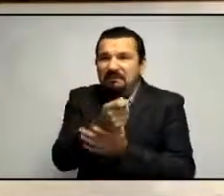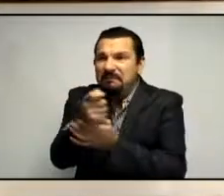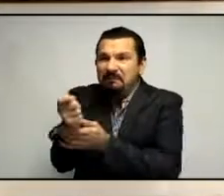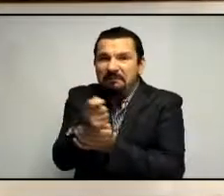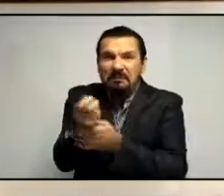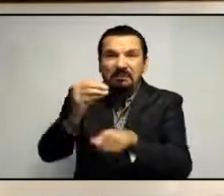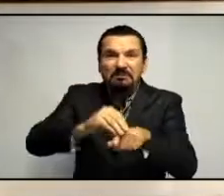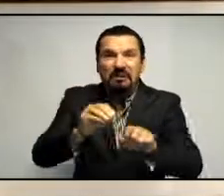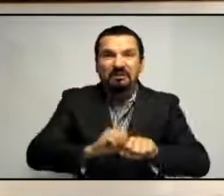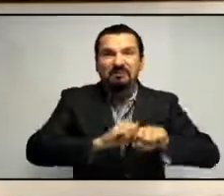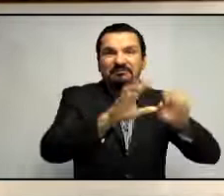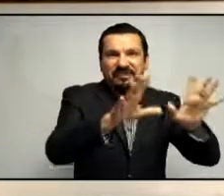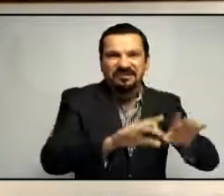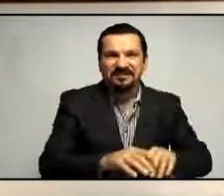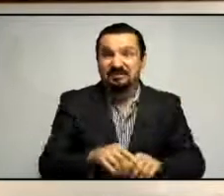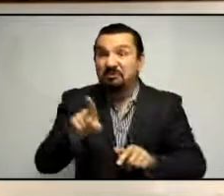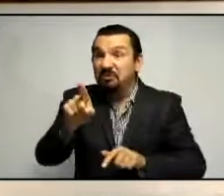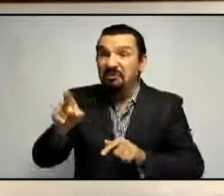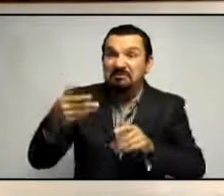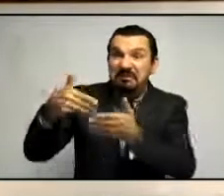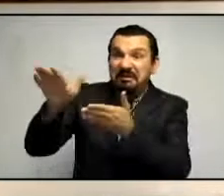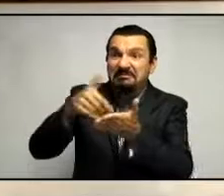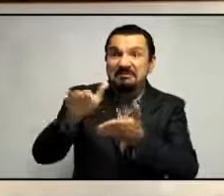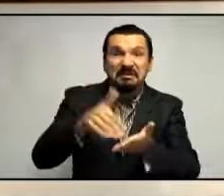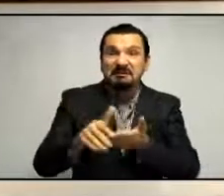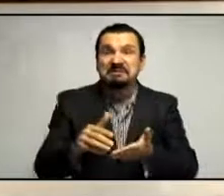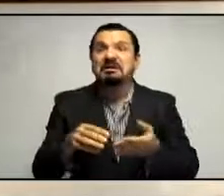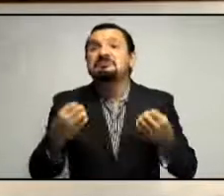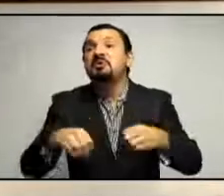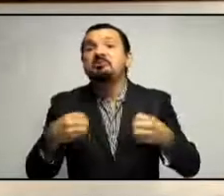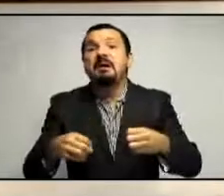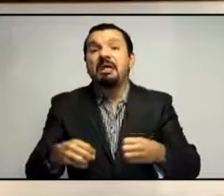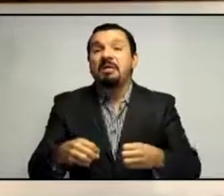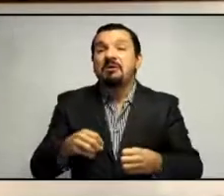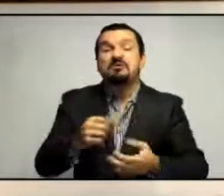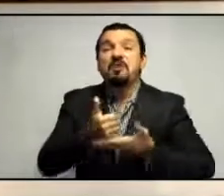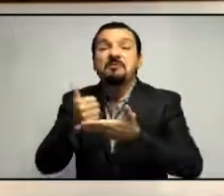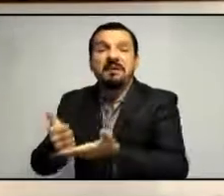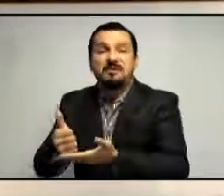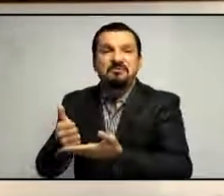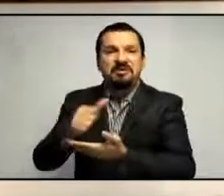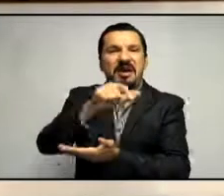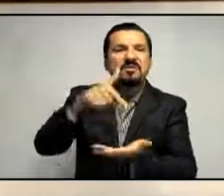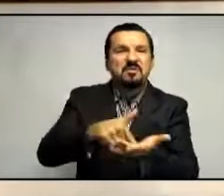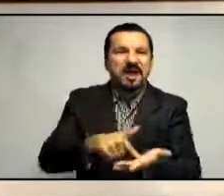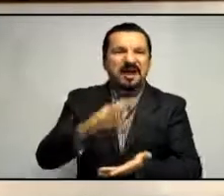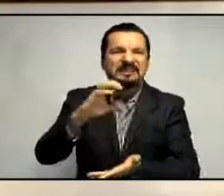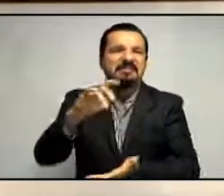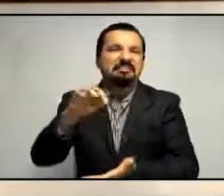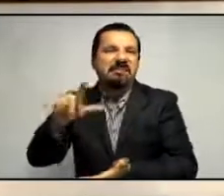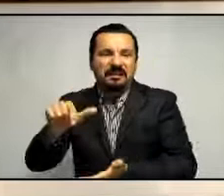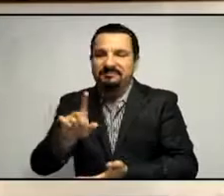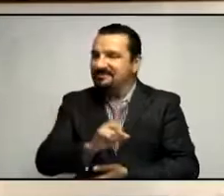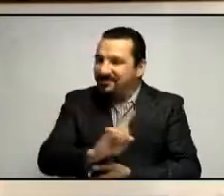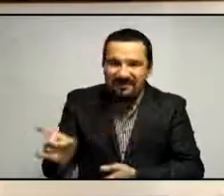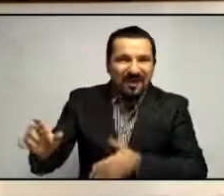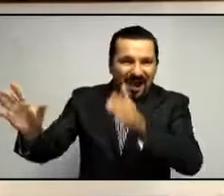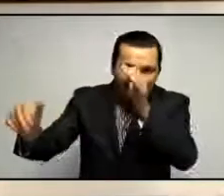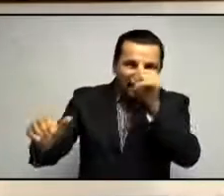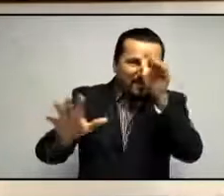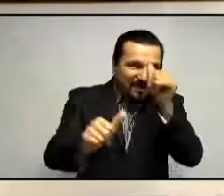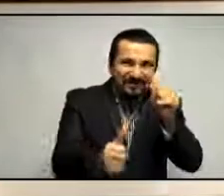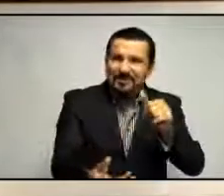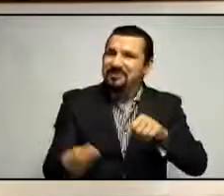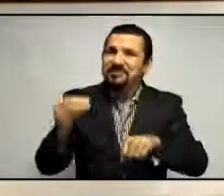dicen que se vayan porque no están atendiendo a nadie. Hagamos una tregua, pues. No manden a